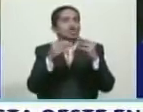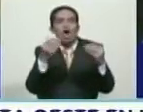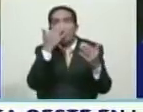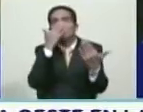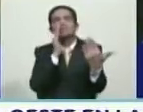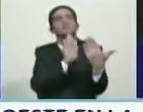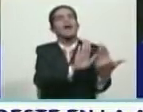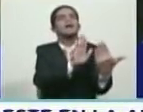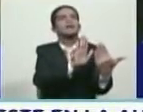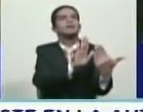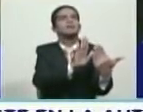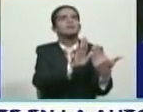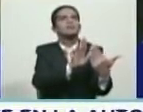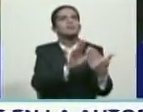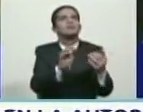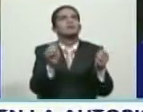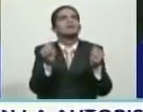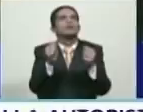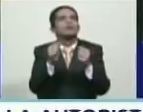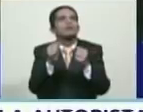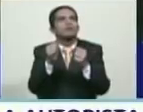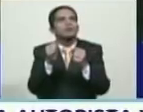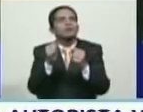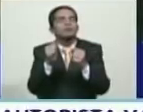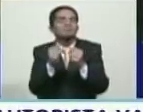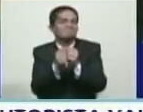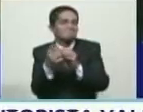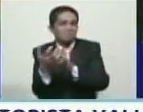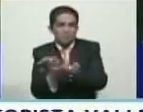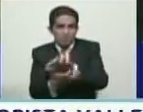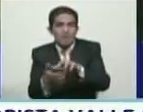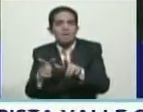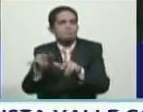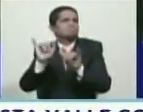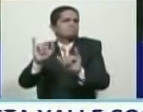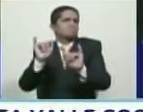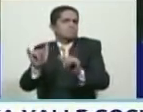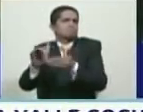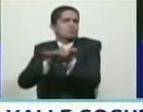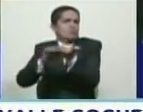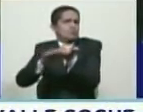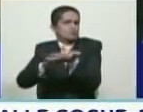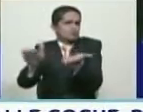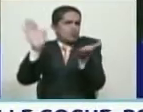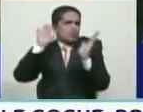con todos sus retos, their problems, resolverá sus problemas